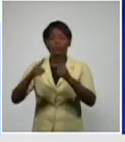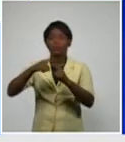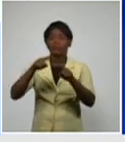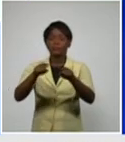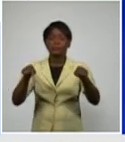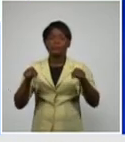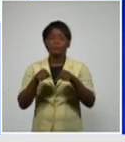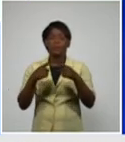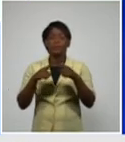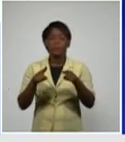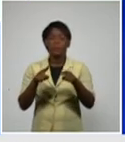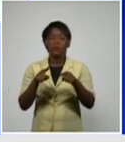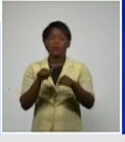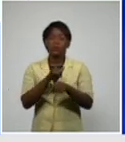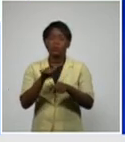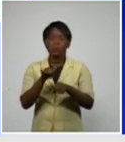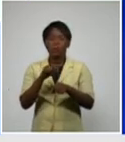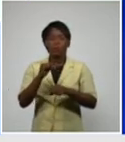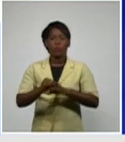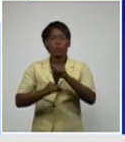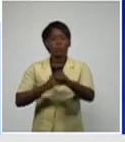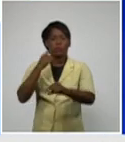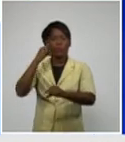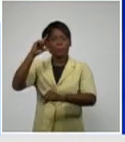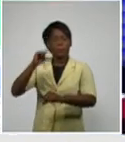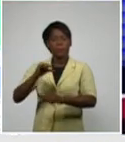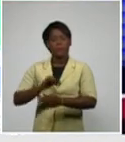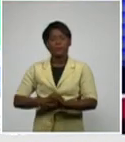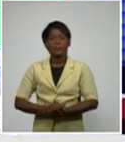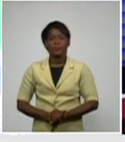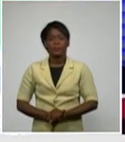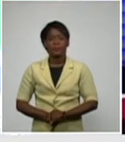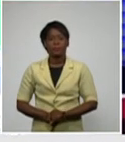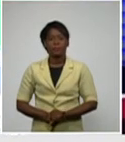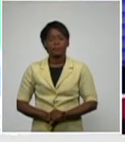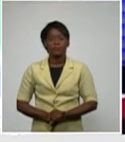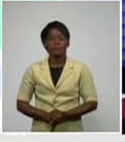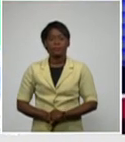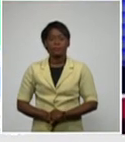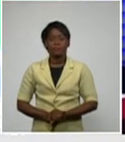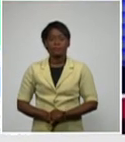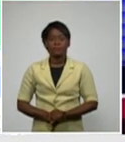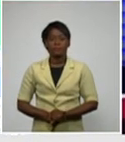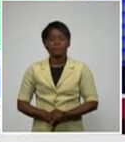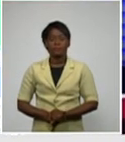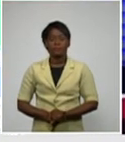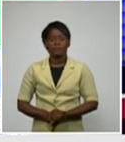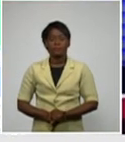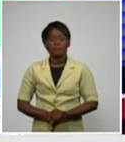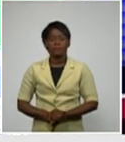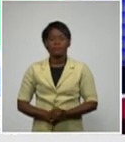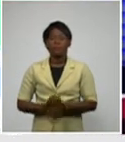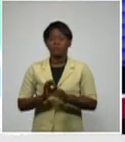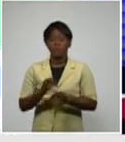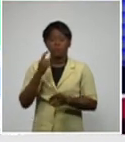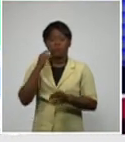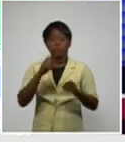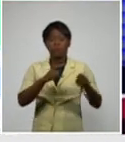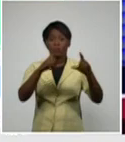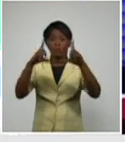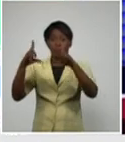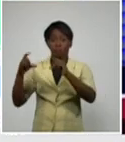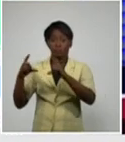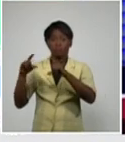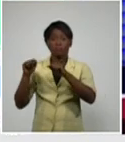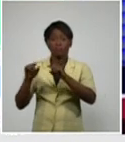pero indiscutiblemente va disminuyendo. Y por último, viendo la gráfica del comportamiento